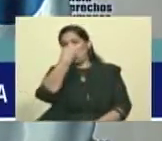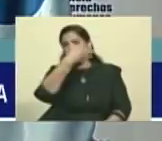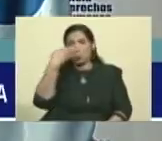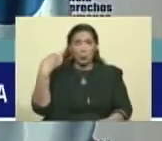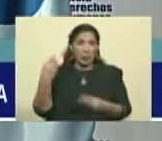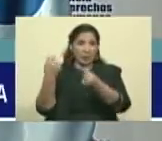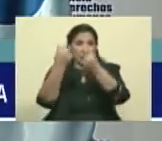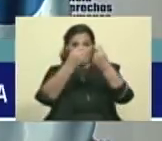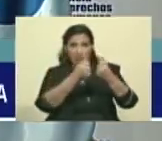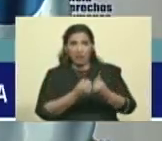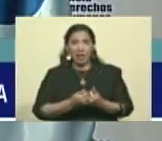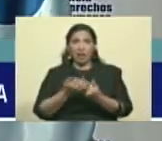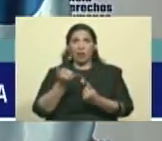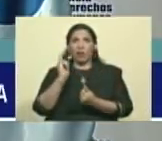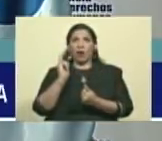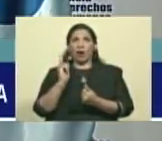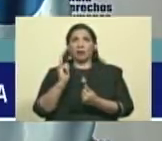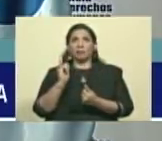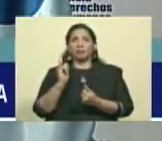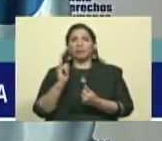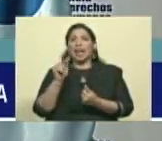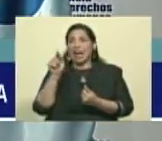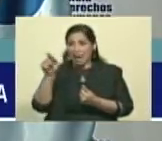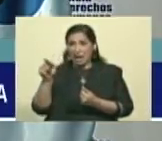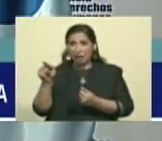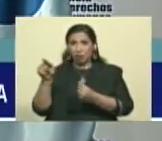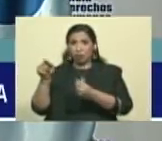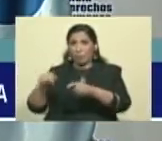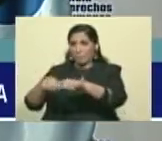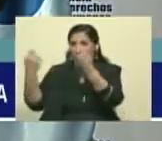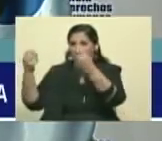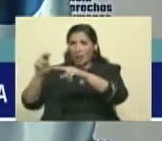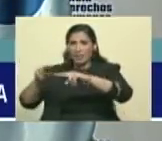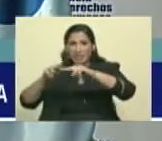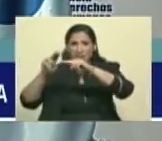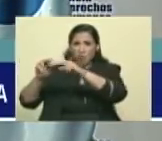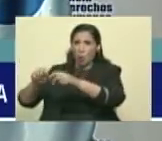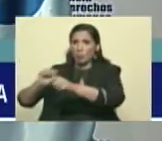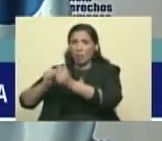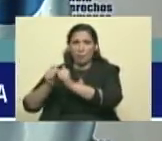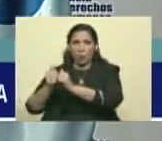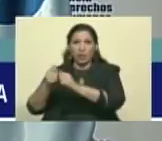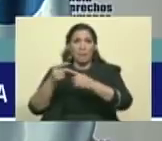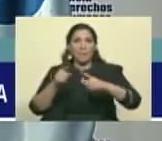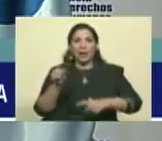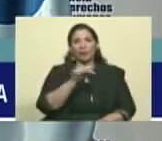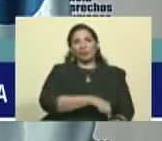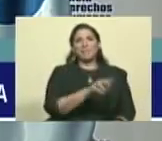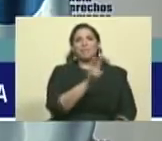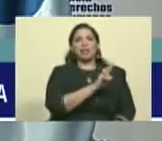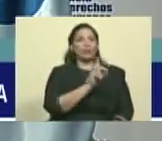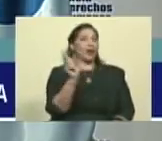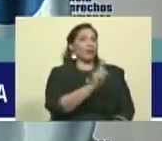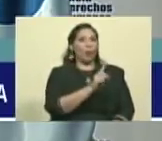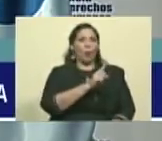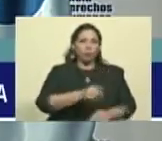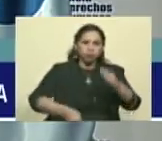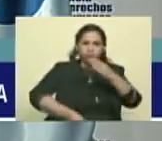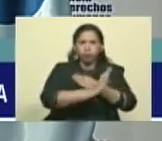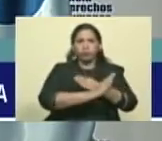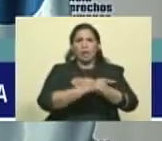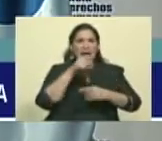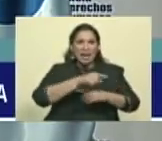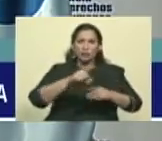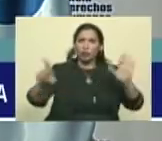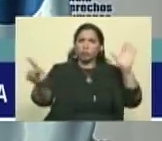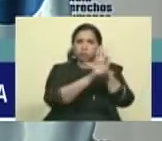ellos la pedofilia es un deporte, aquí no. En Venezuela esto se castiga de manera férrea dentro del marco